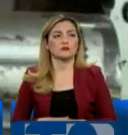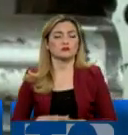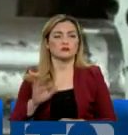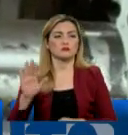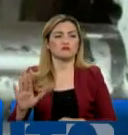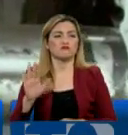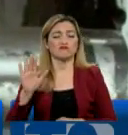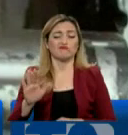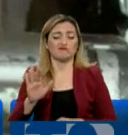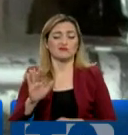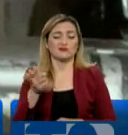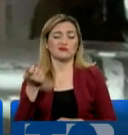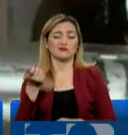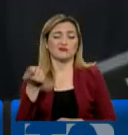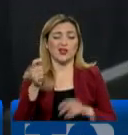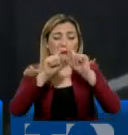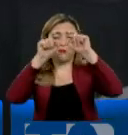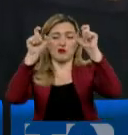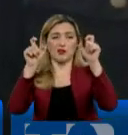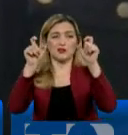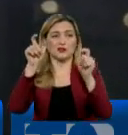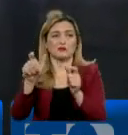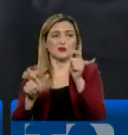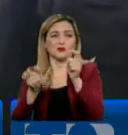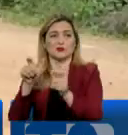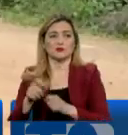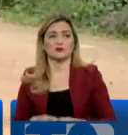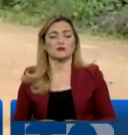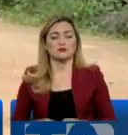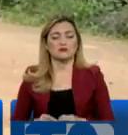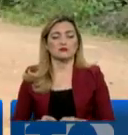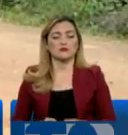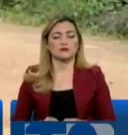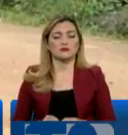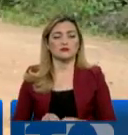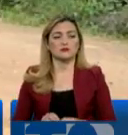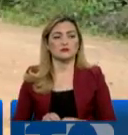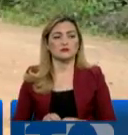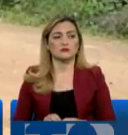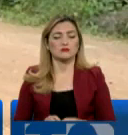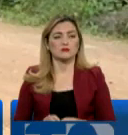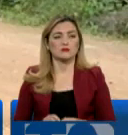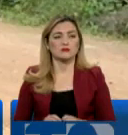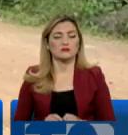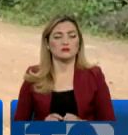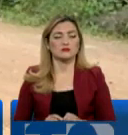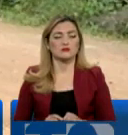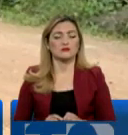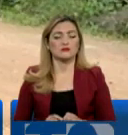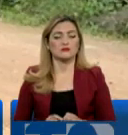e intimidación sacaban dinero empresarios y ciudadanos comunes. Tener en cuenta que estas personas se